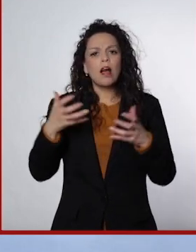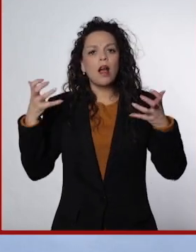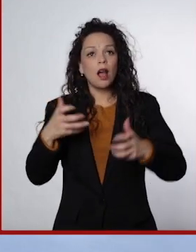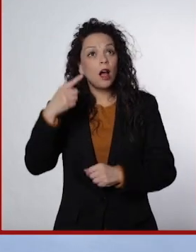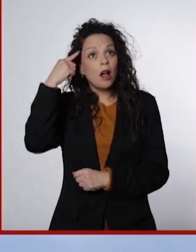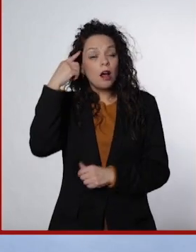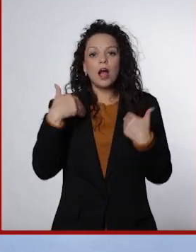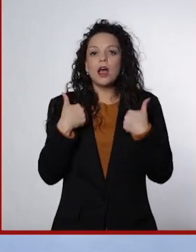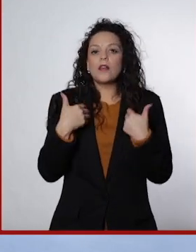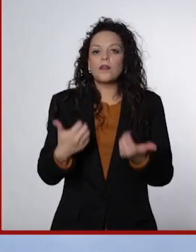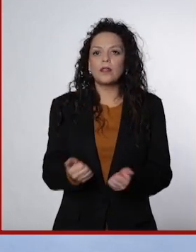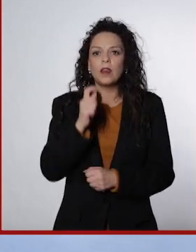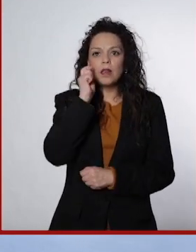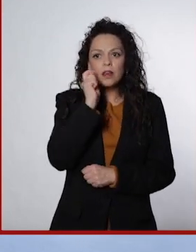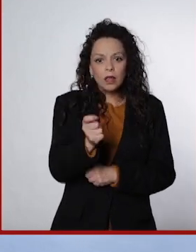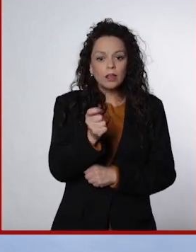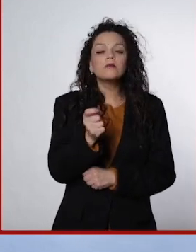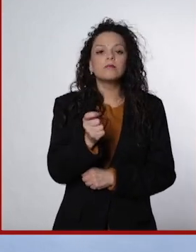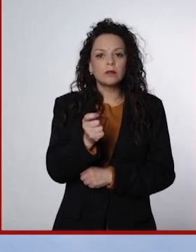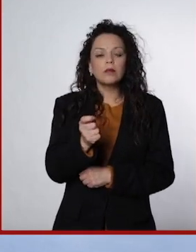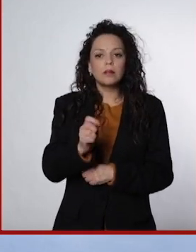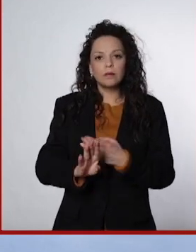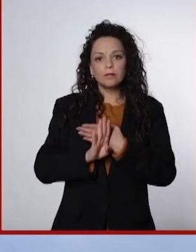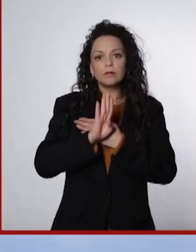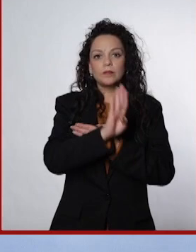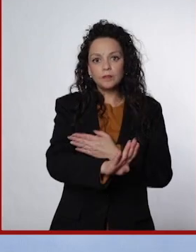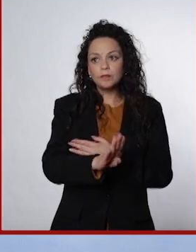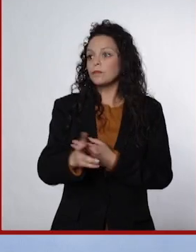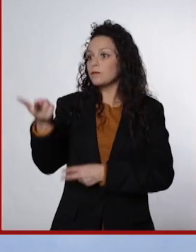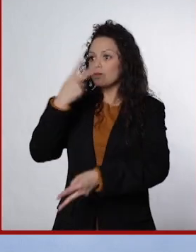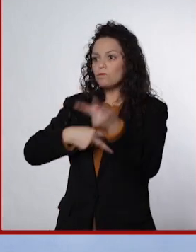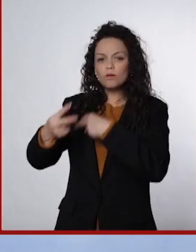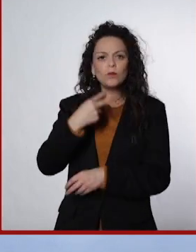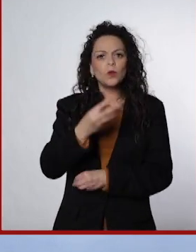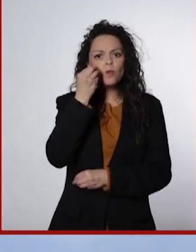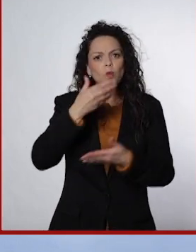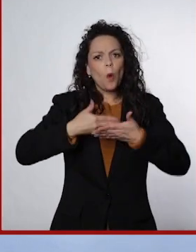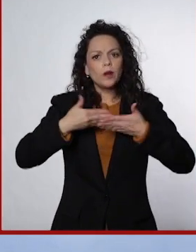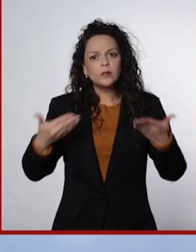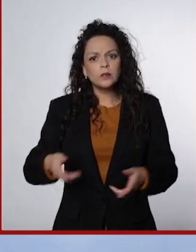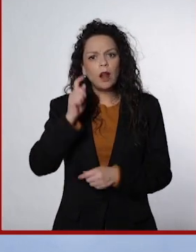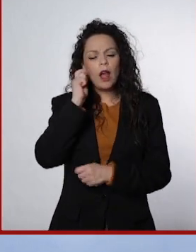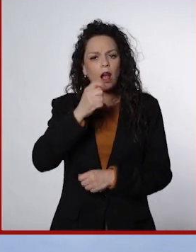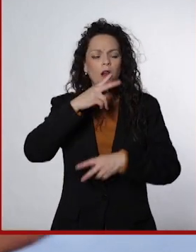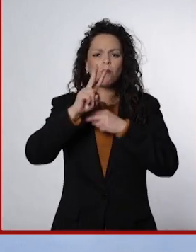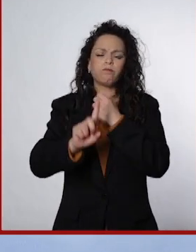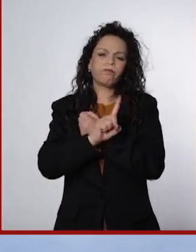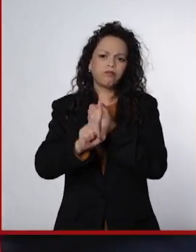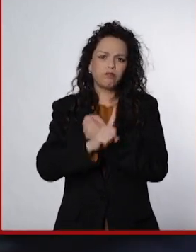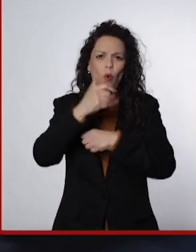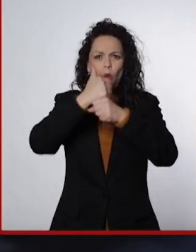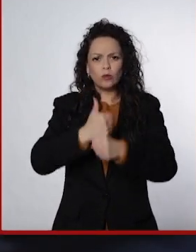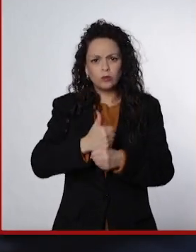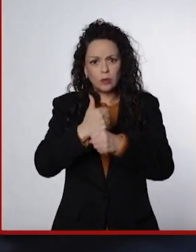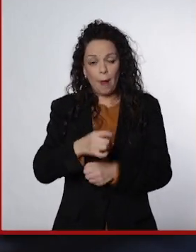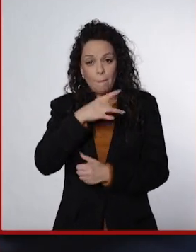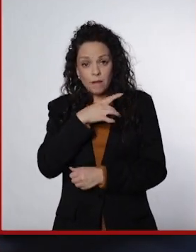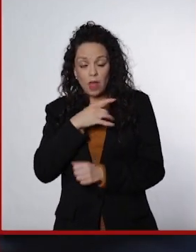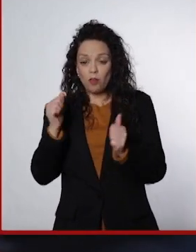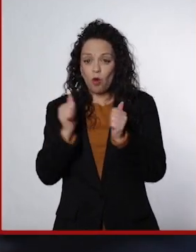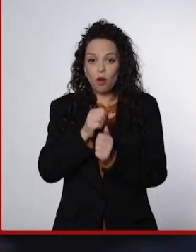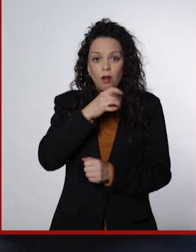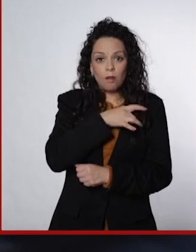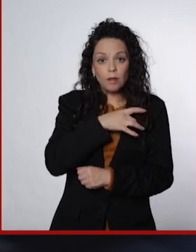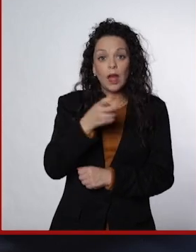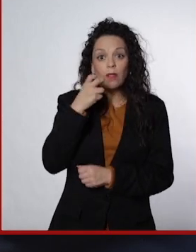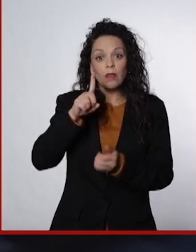ocasión explorando el devenir de la violencia en la historia, con el título Miedo a Miedo, de película. Ante este panorama